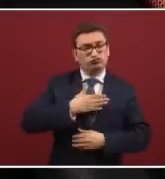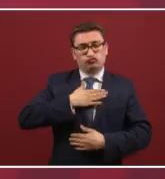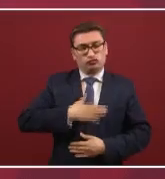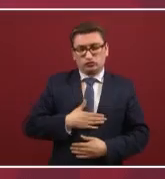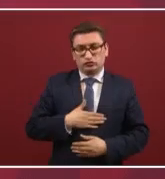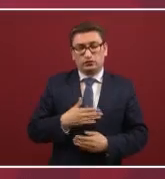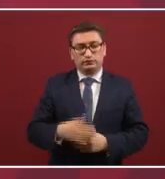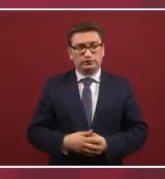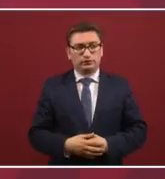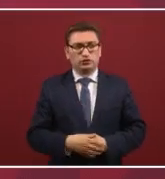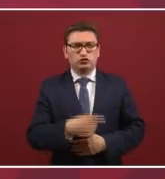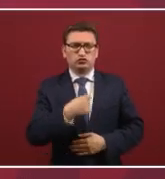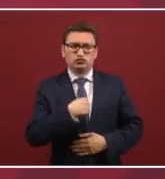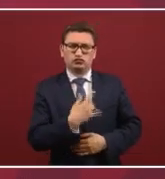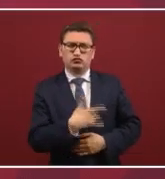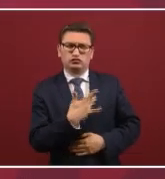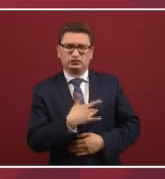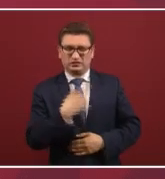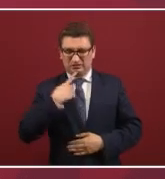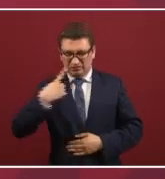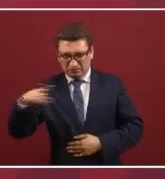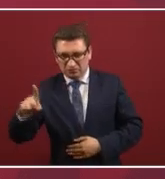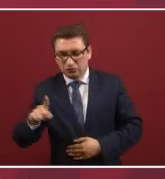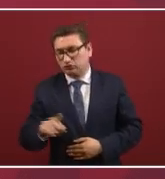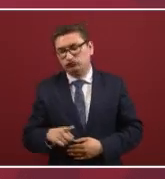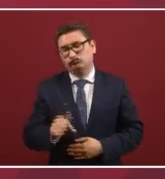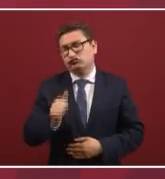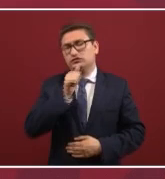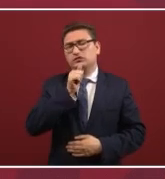muy temprano para eso porque